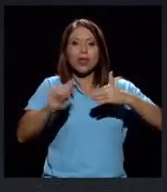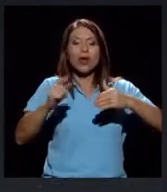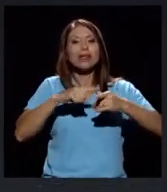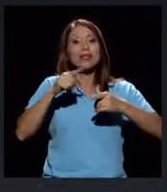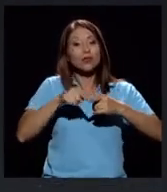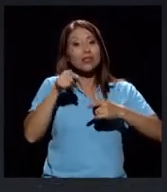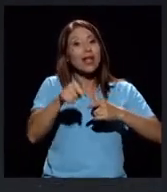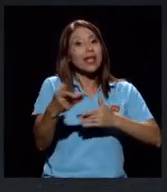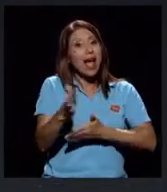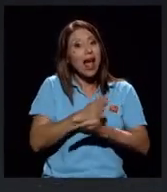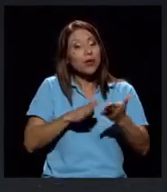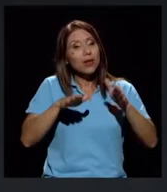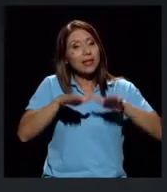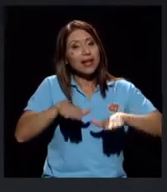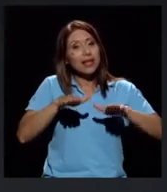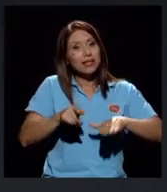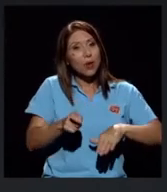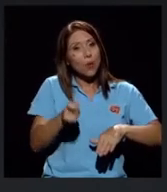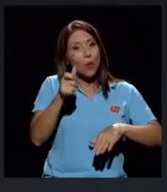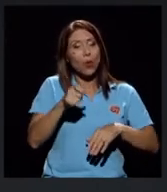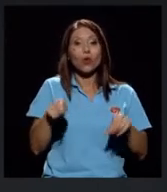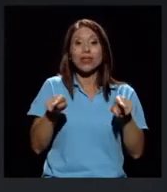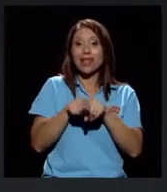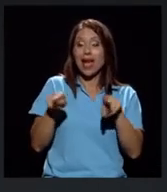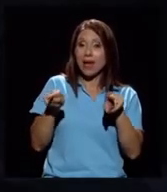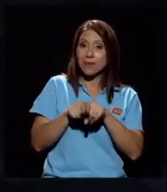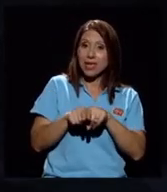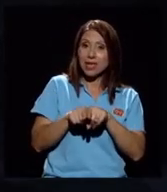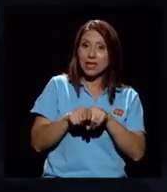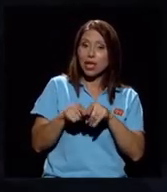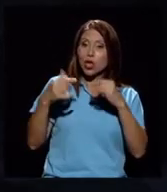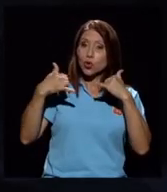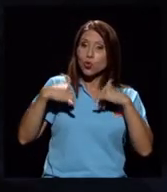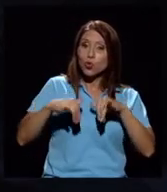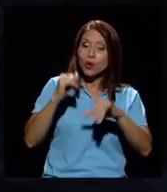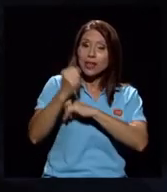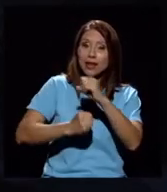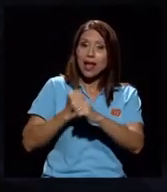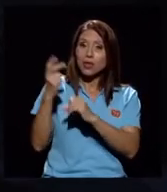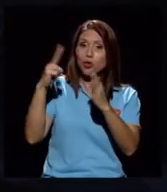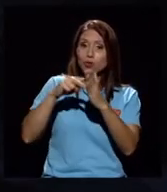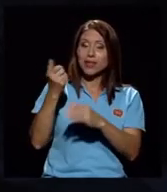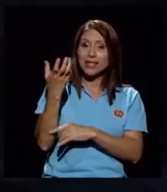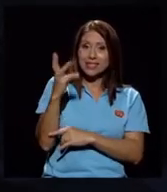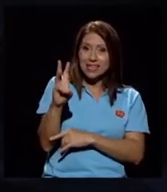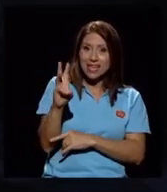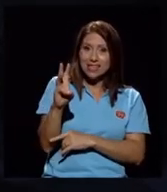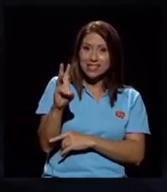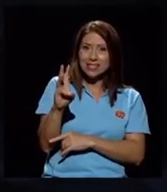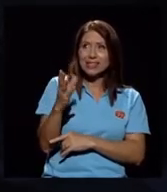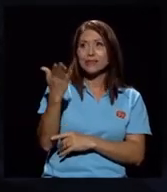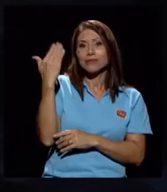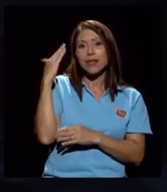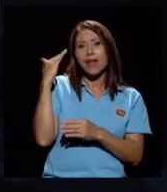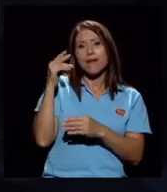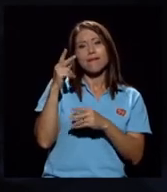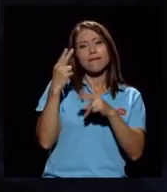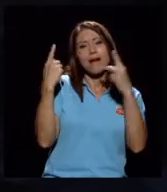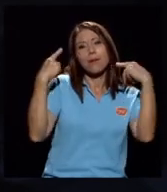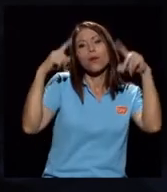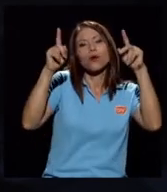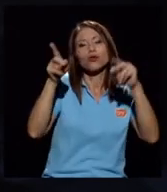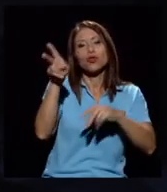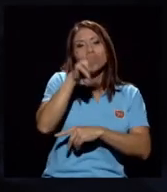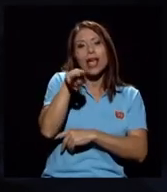también durante el 2016 pues ya se extinguió el endeudamiento externo los famosos euros dólares ya es